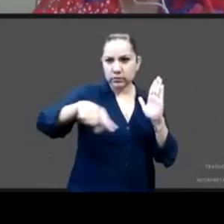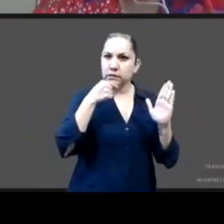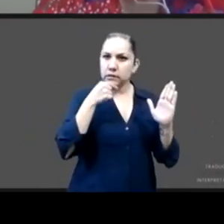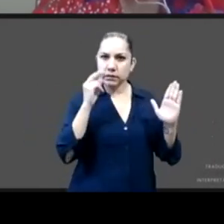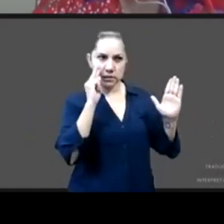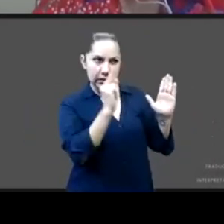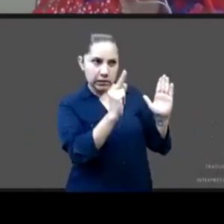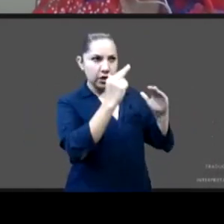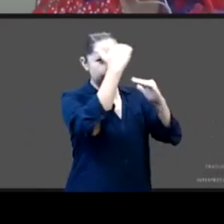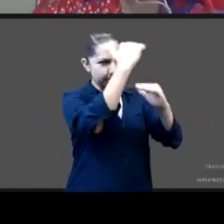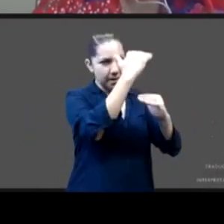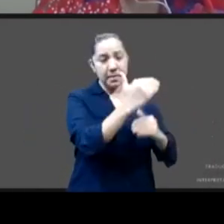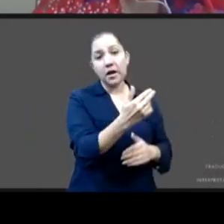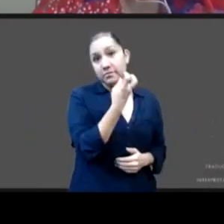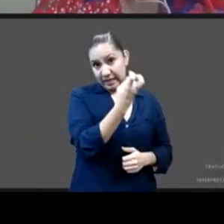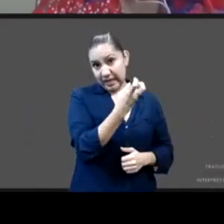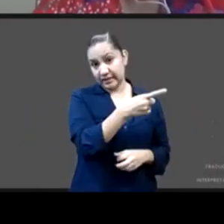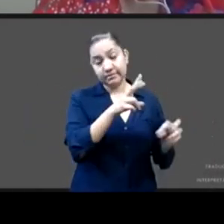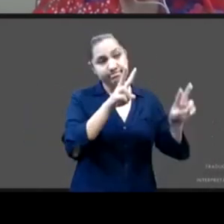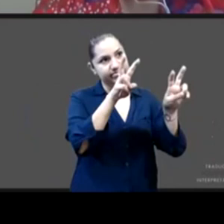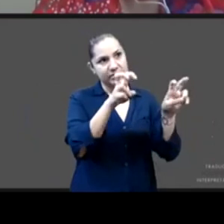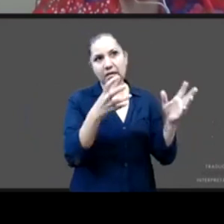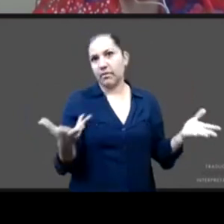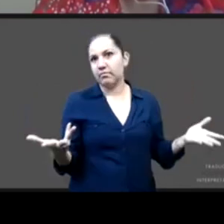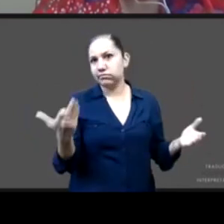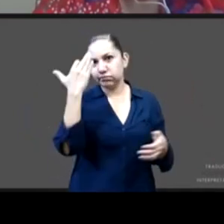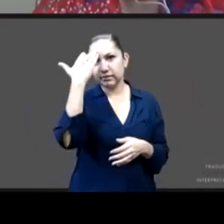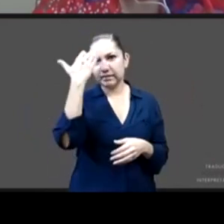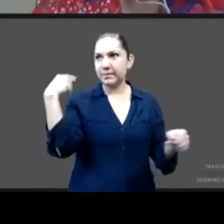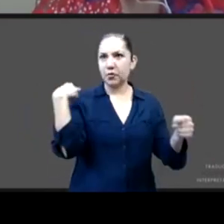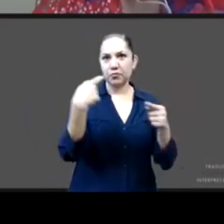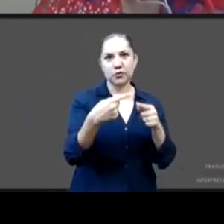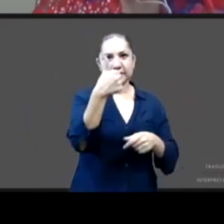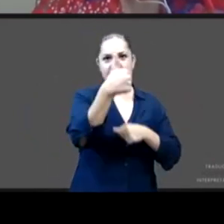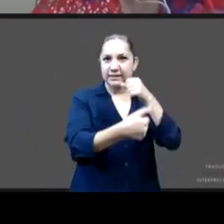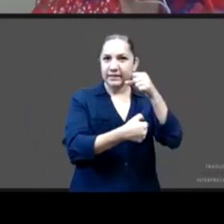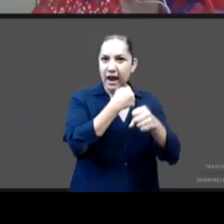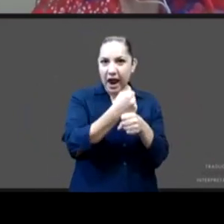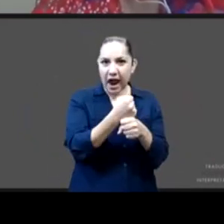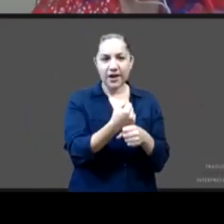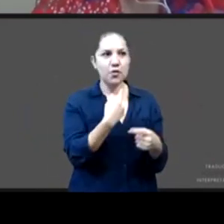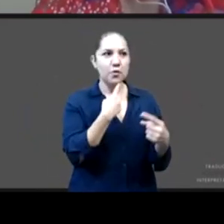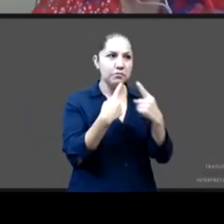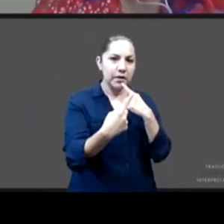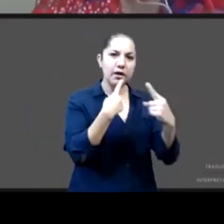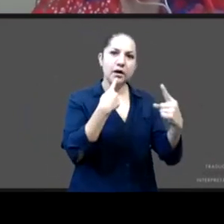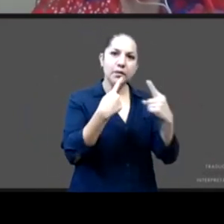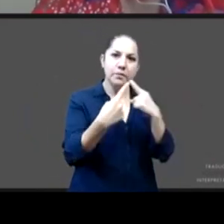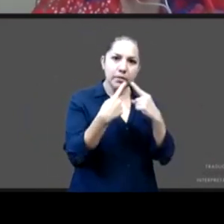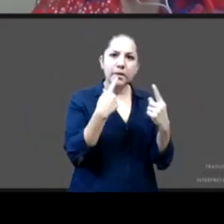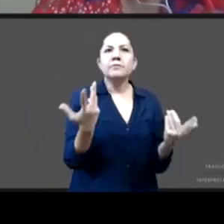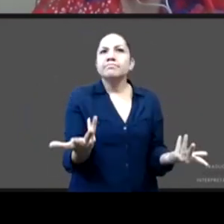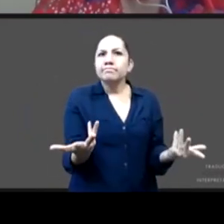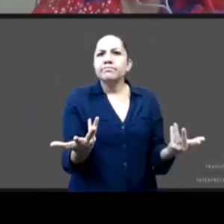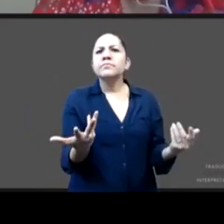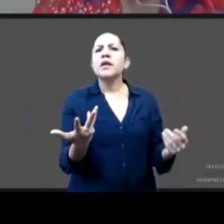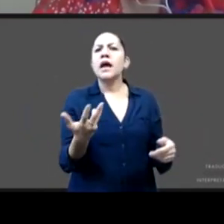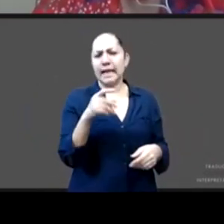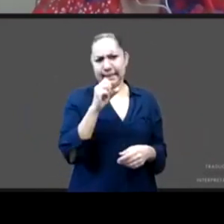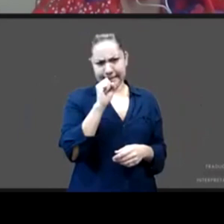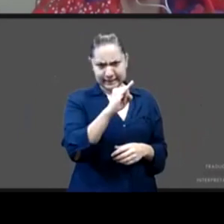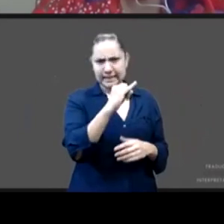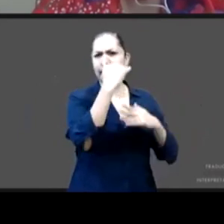hace 6 años al menos de si se deben limitarlos o cómo se deben, parece que hay acuerdo, pero cómo se deben